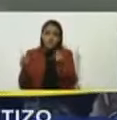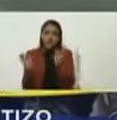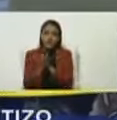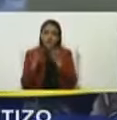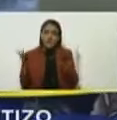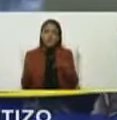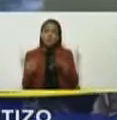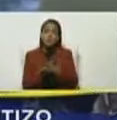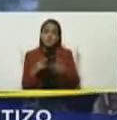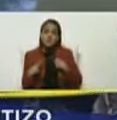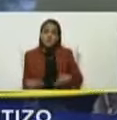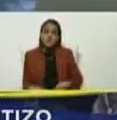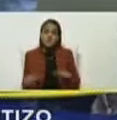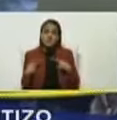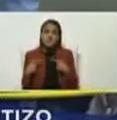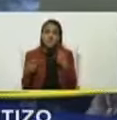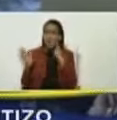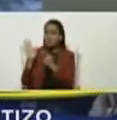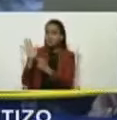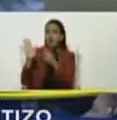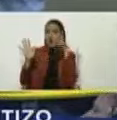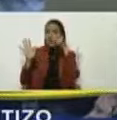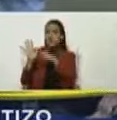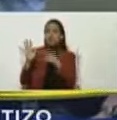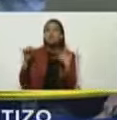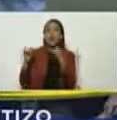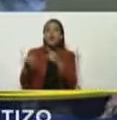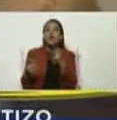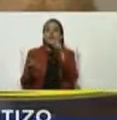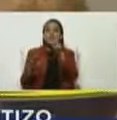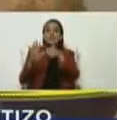Yo tenía 16 años aquí.